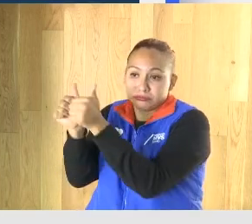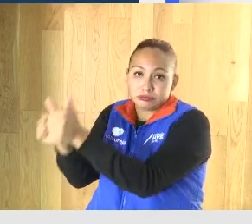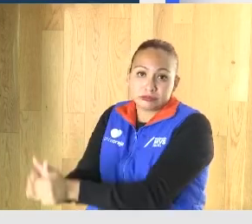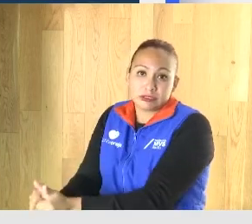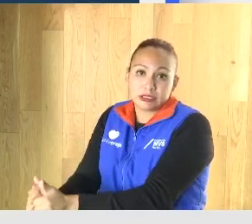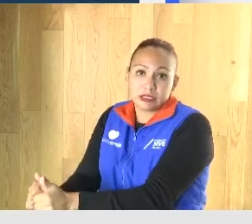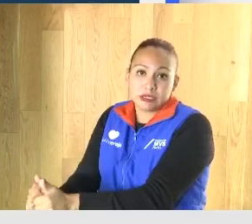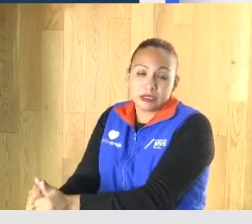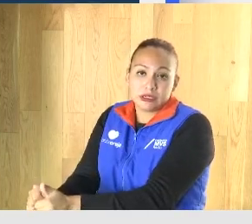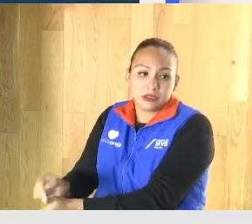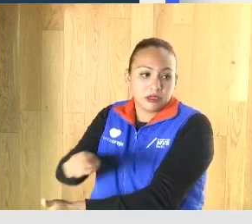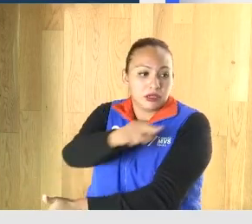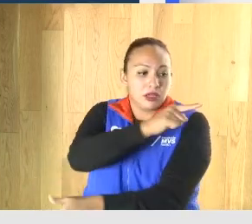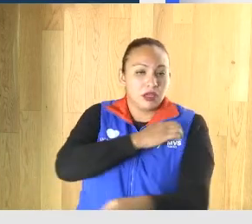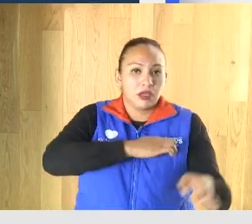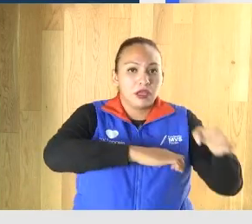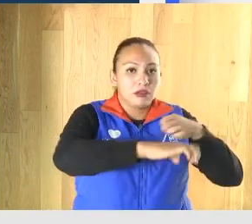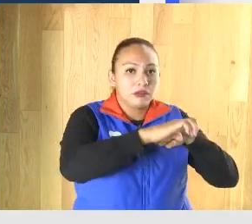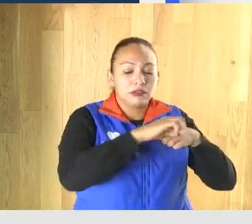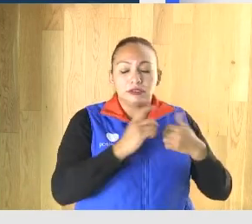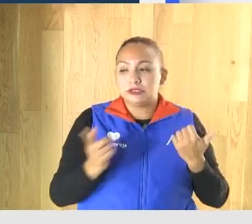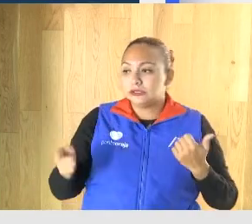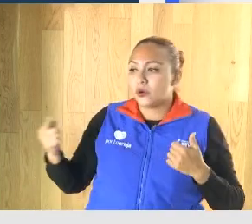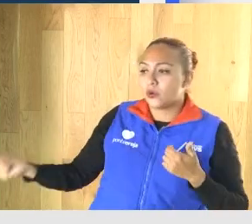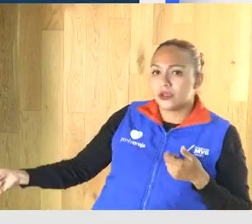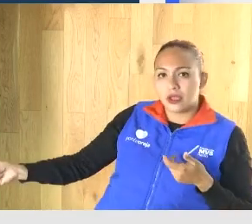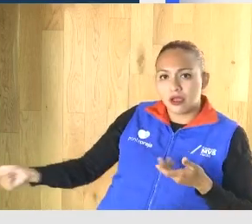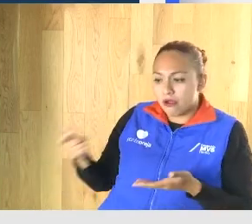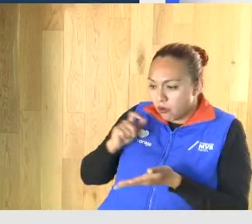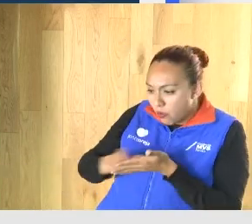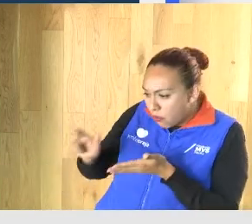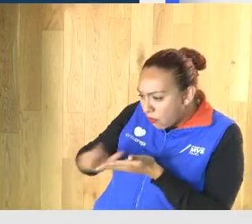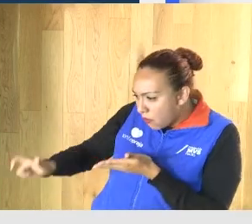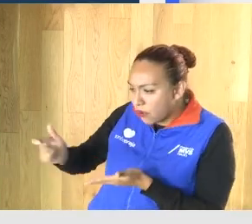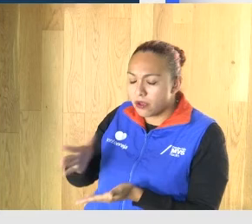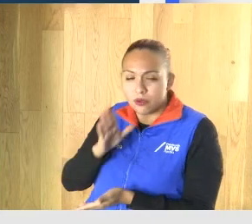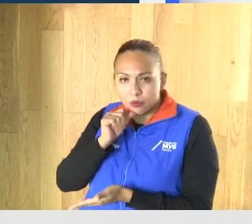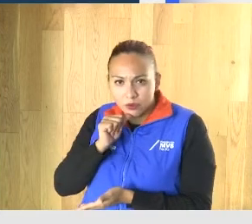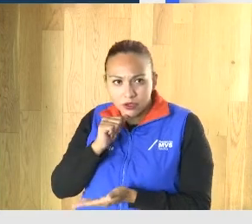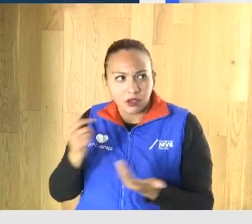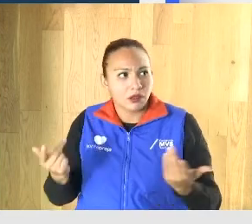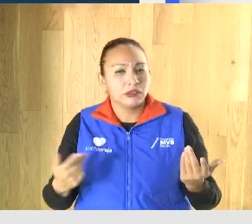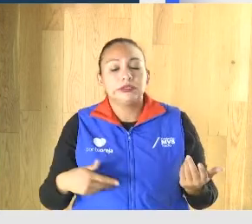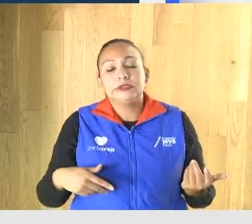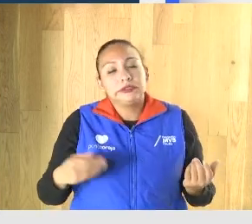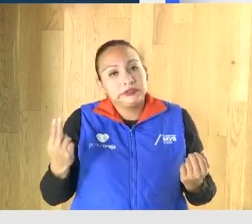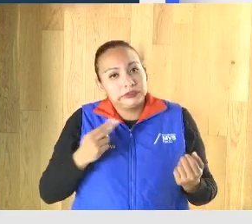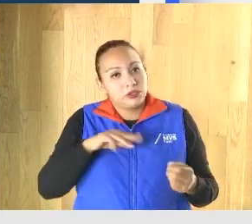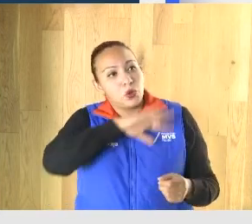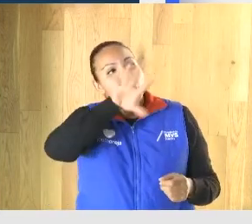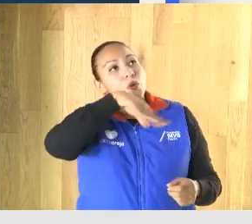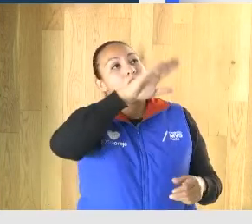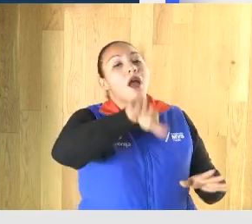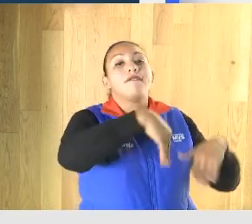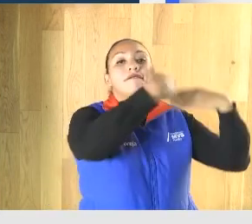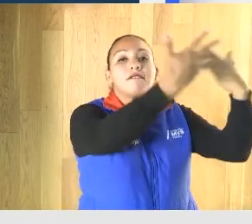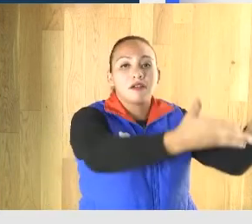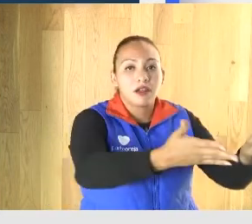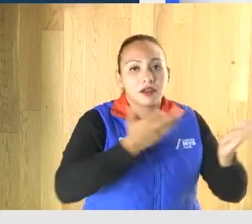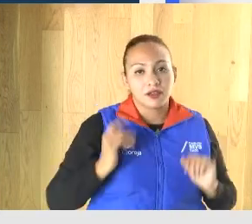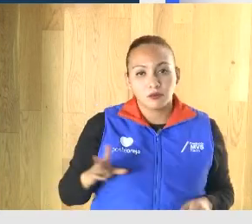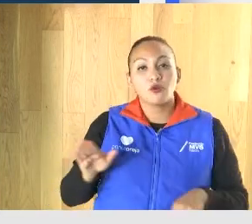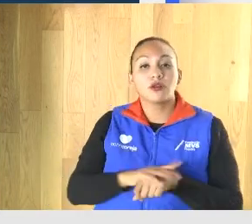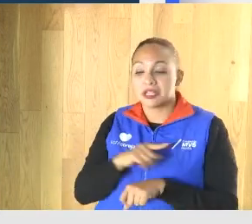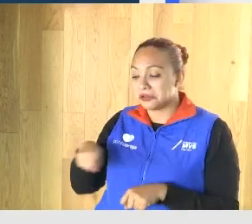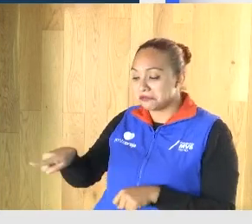están buscando proveedores locales por un tema de gestión de riesgos y también por un tema de reducción de su huella de carbono, ¿no? Con lo cual yo creo que